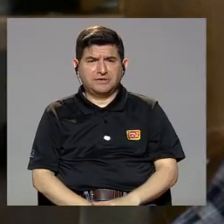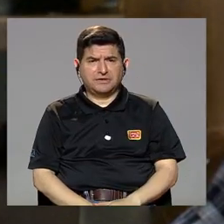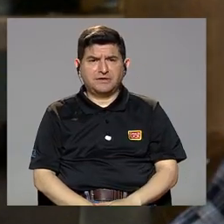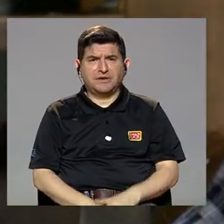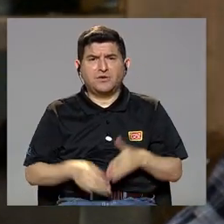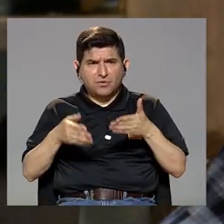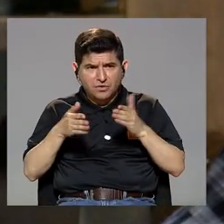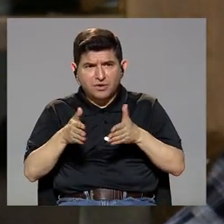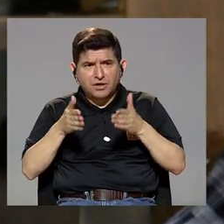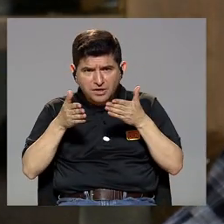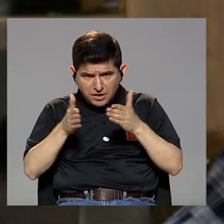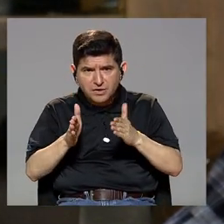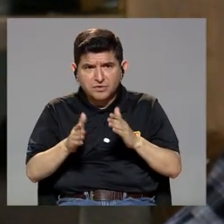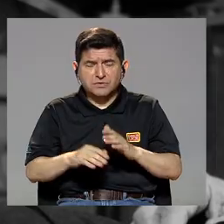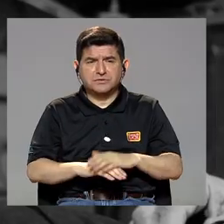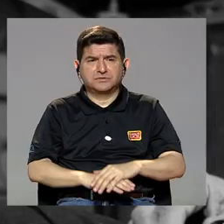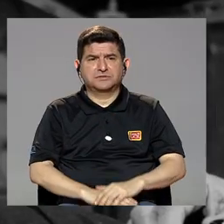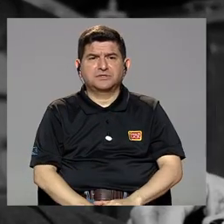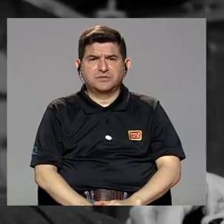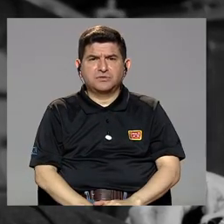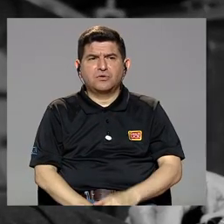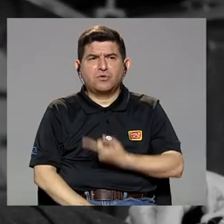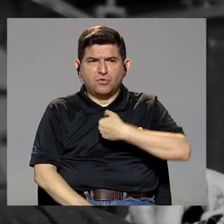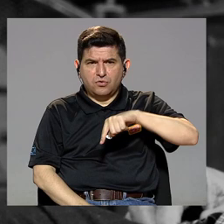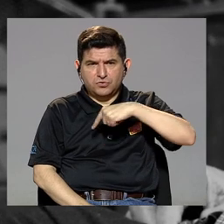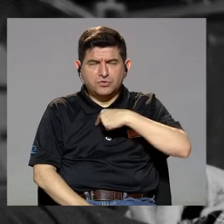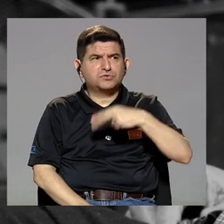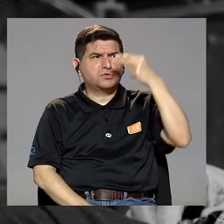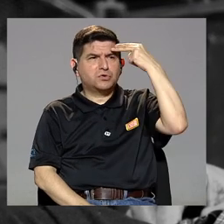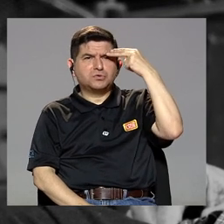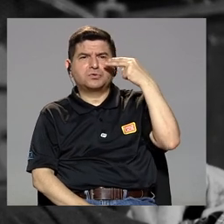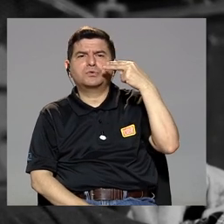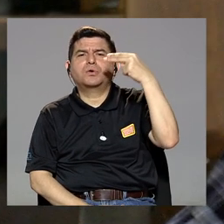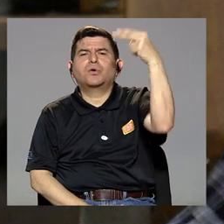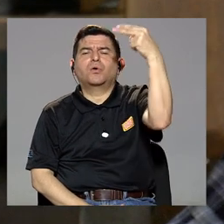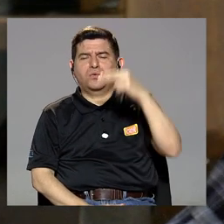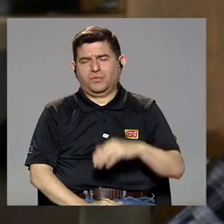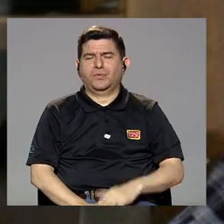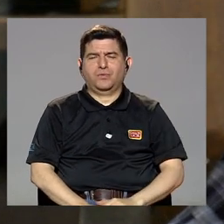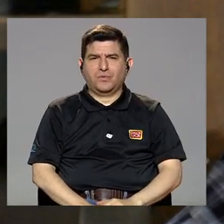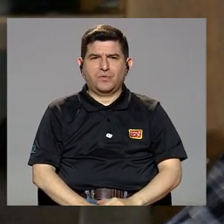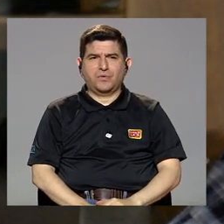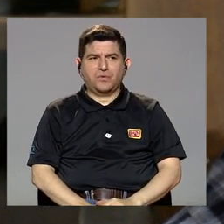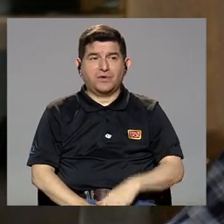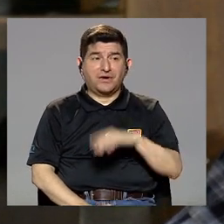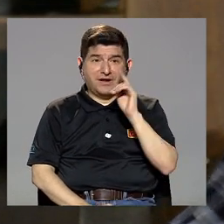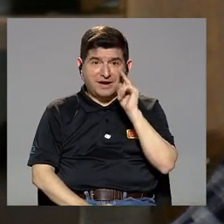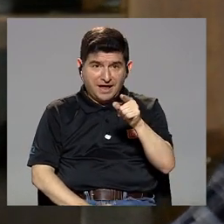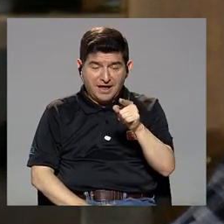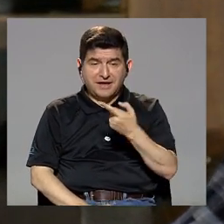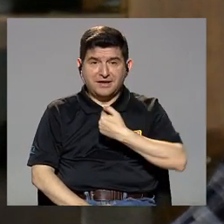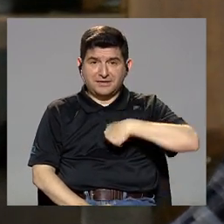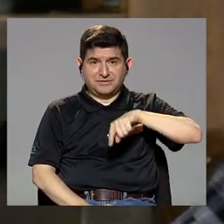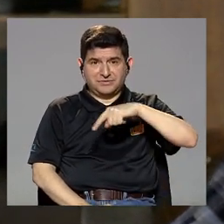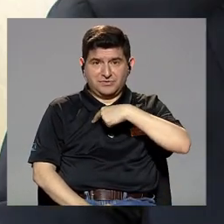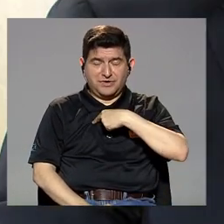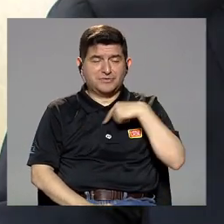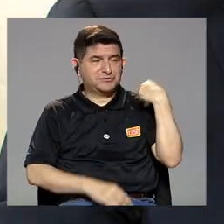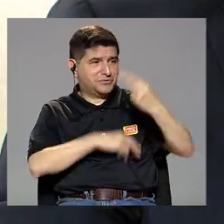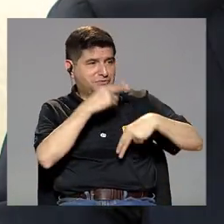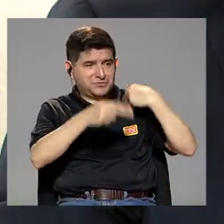hijos hicimos una hora a eso que no sé